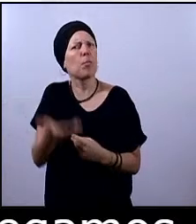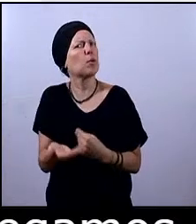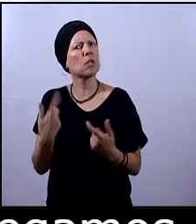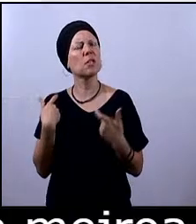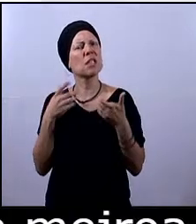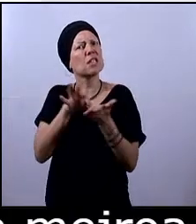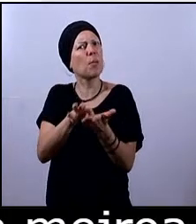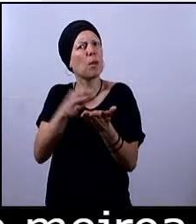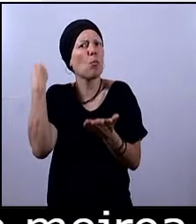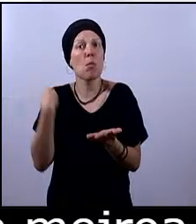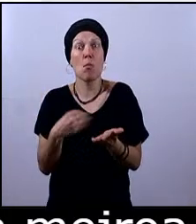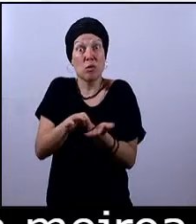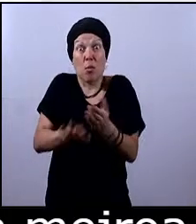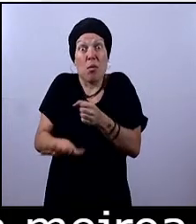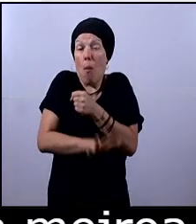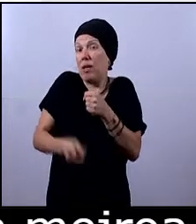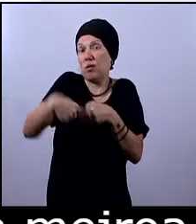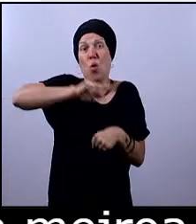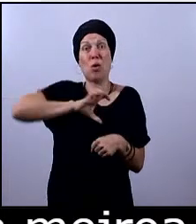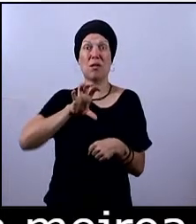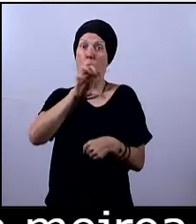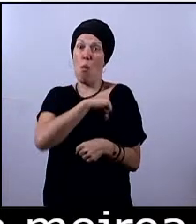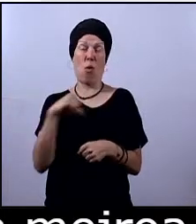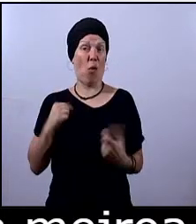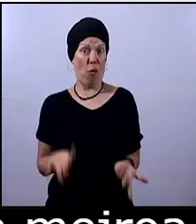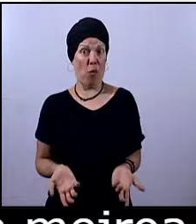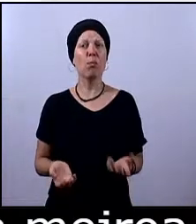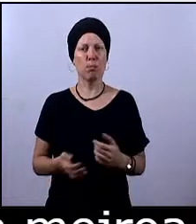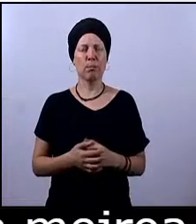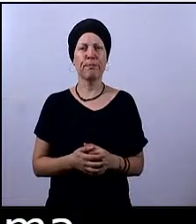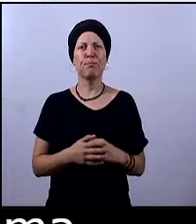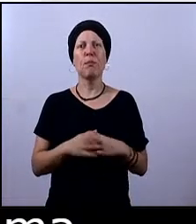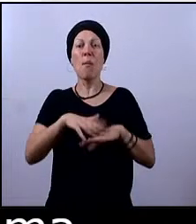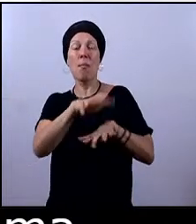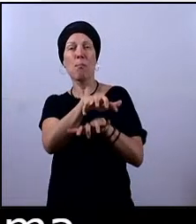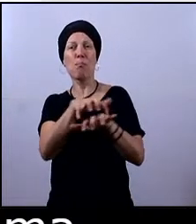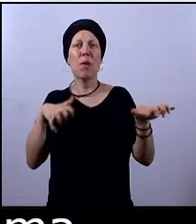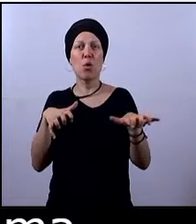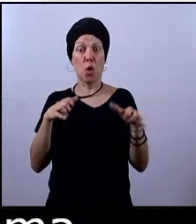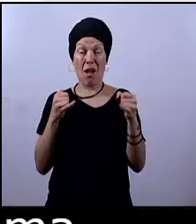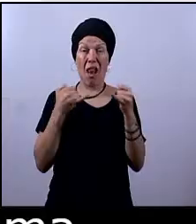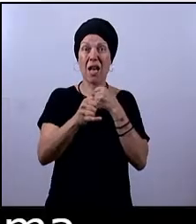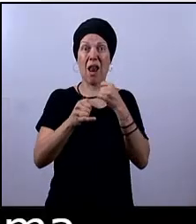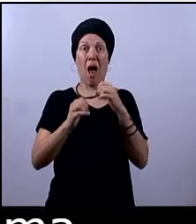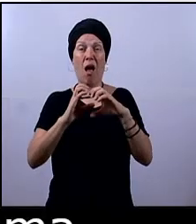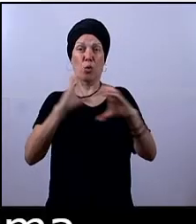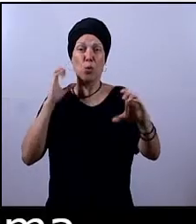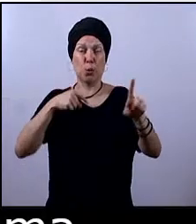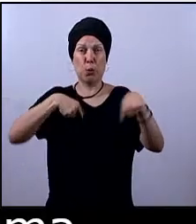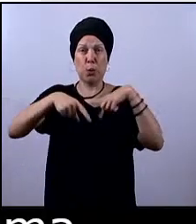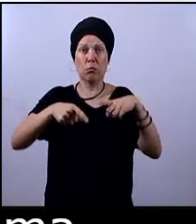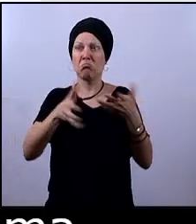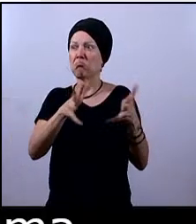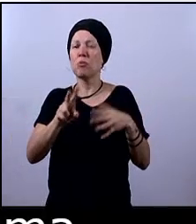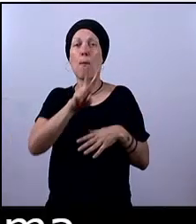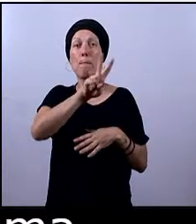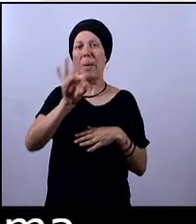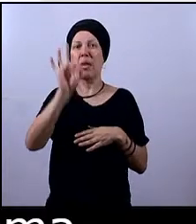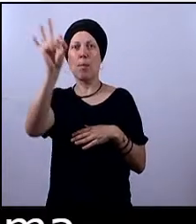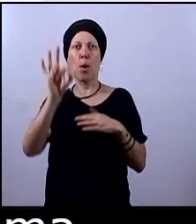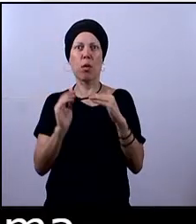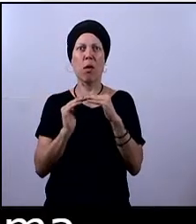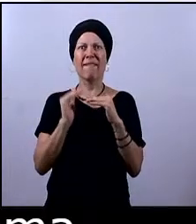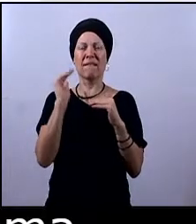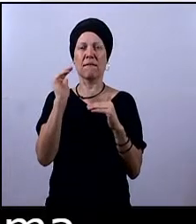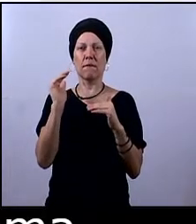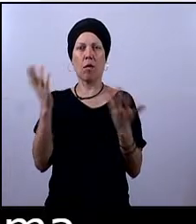este servicio esencial en nuestra comunidad autónoma. Suponía para la mayoría de las líneas un incremento de en torno a un 20%,